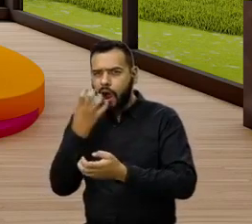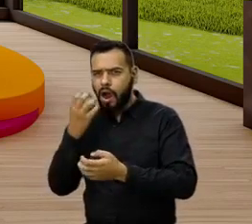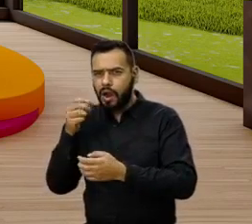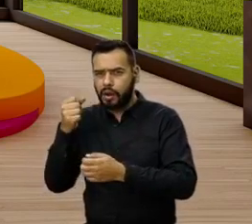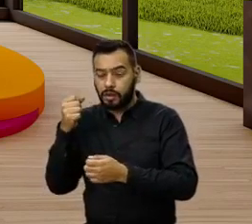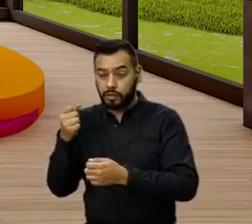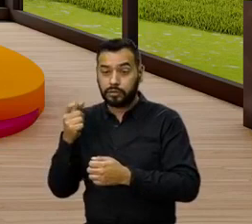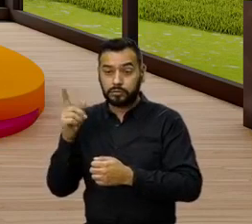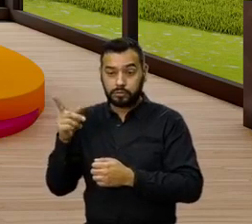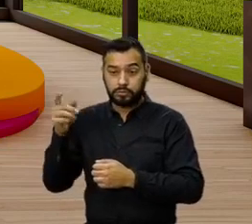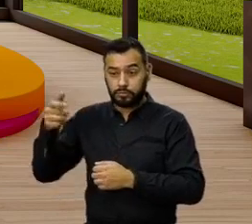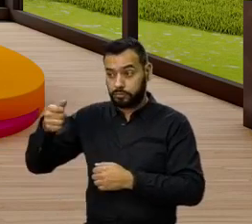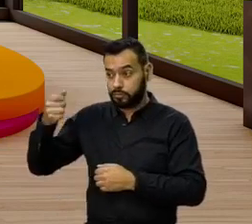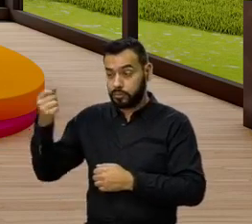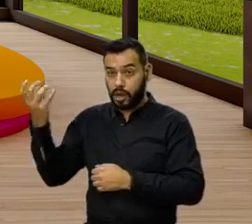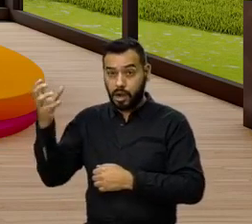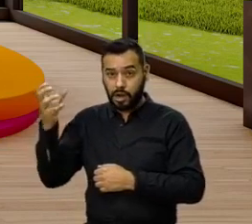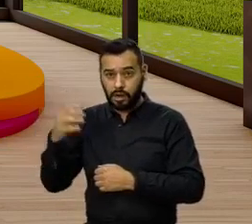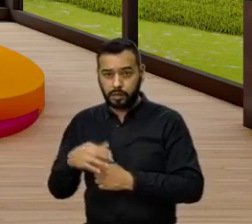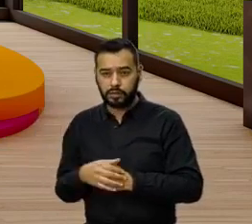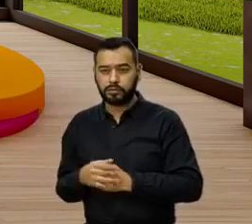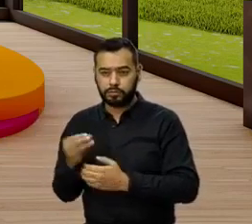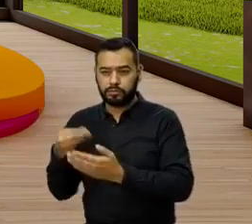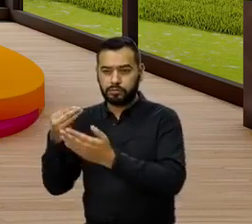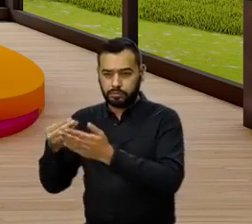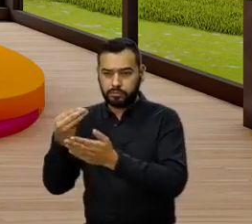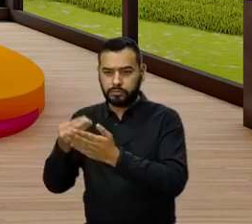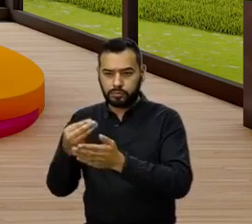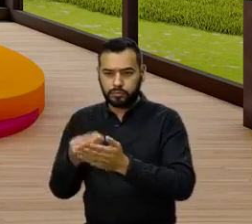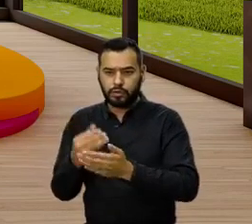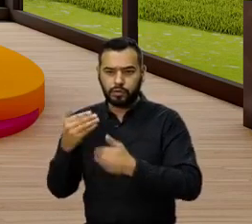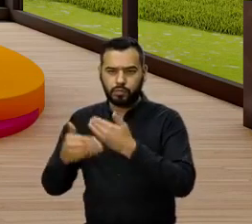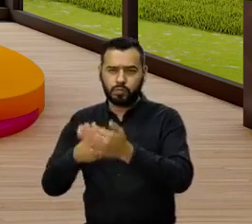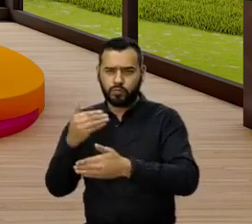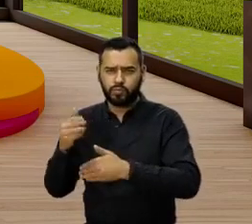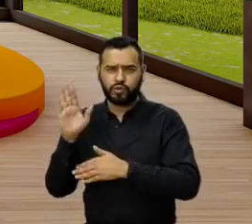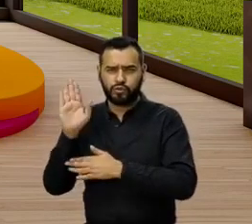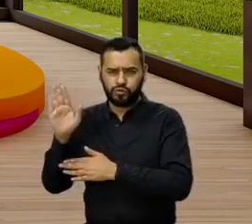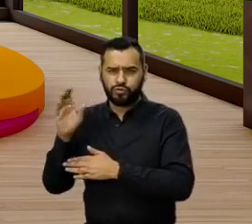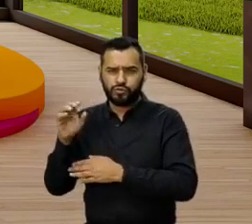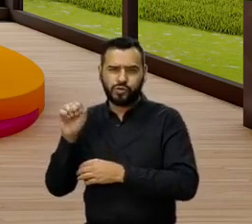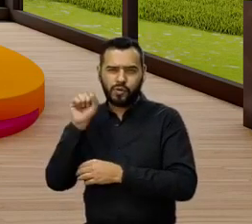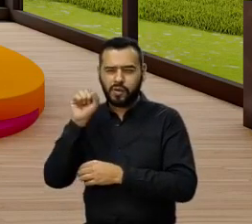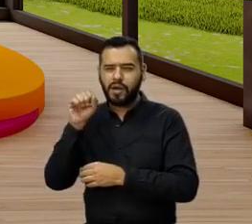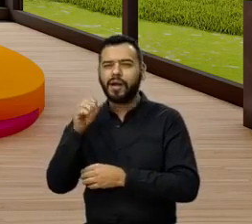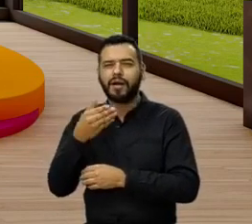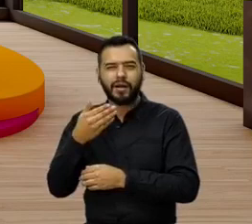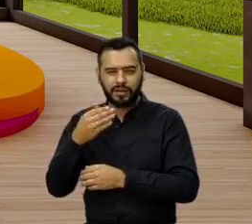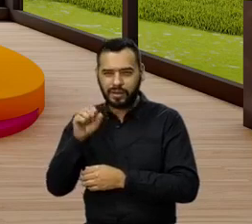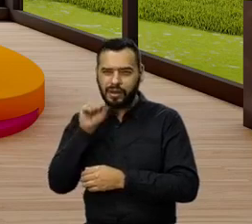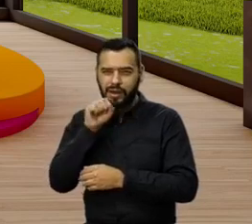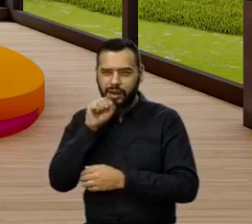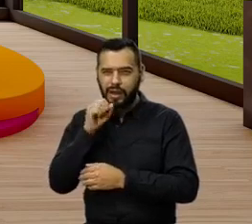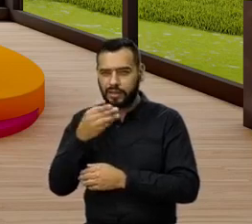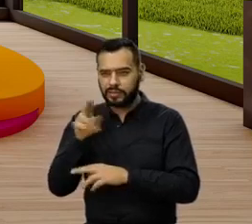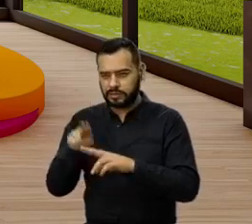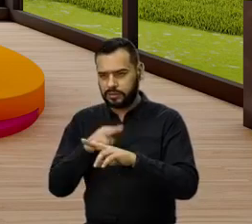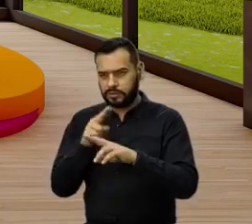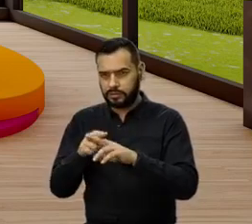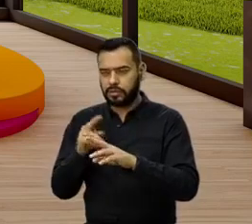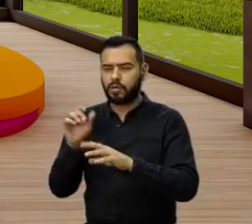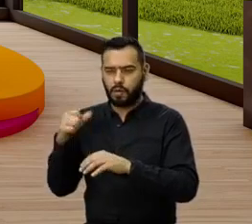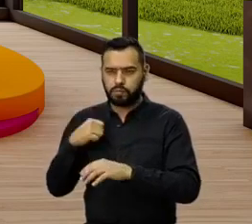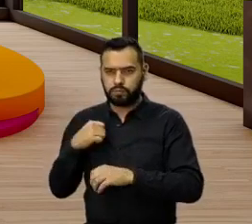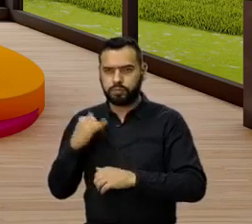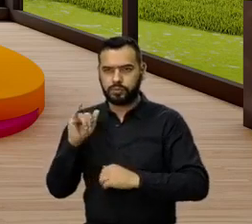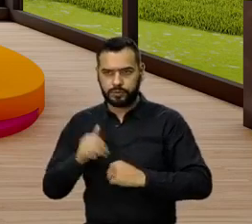comodato si ustedes lo quieren tomar lo pueden hacer manejando pues el proceso con gas natural o sino solicitar el retiro pero ya viene con